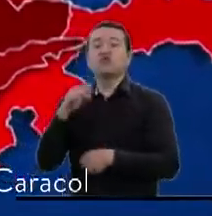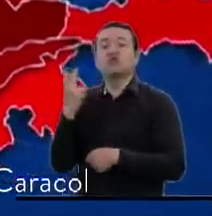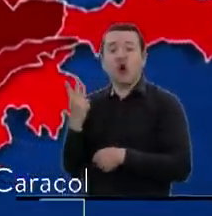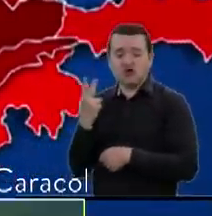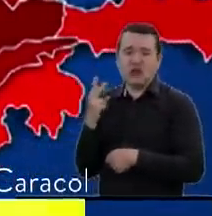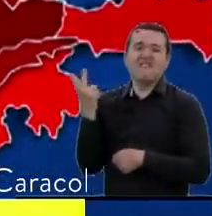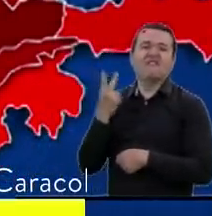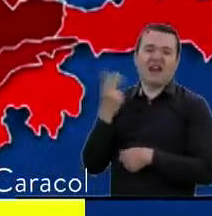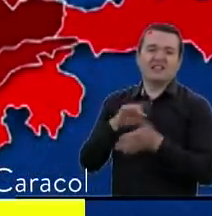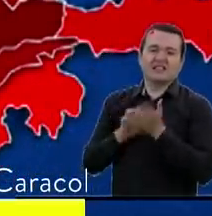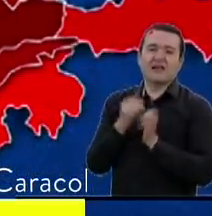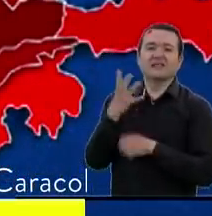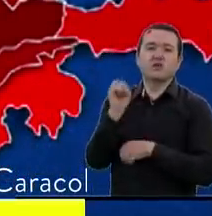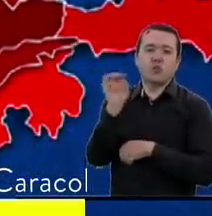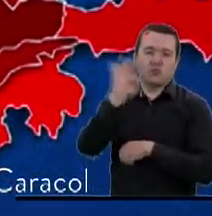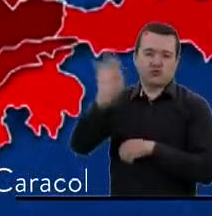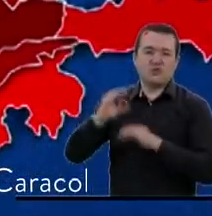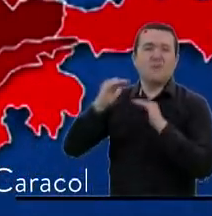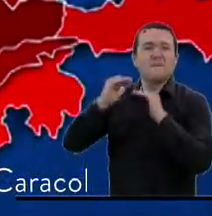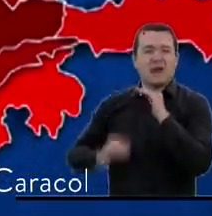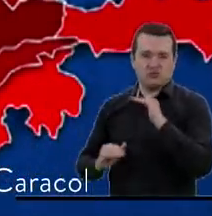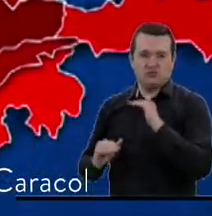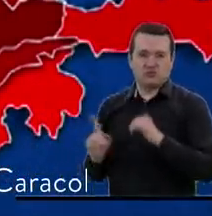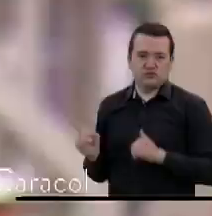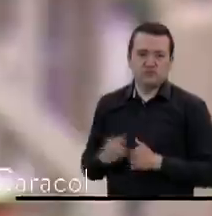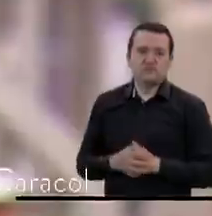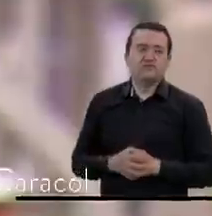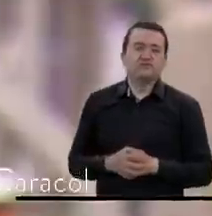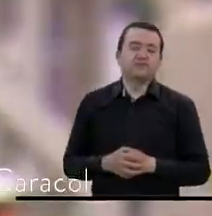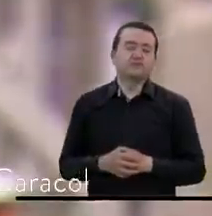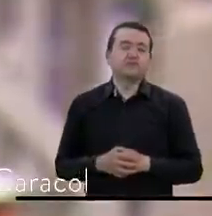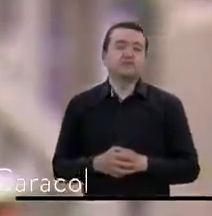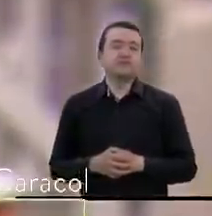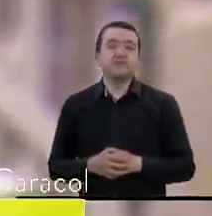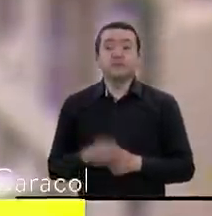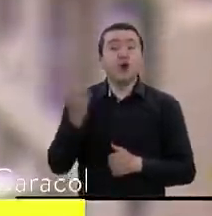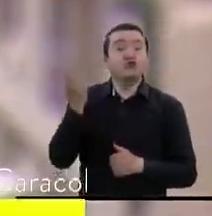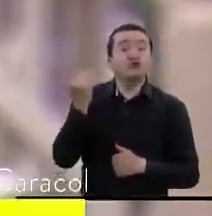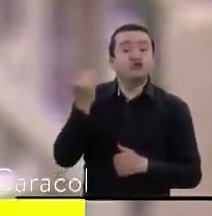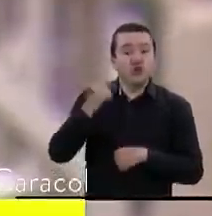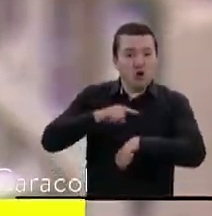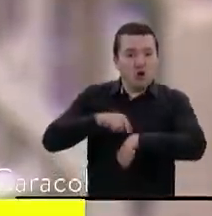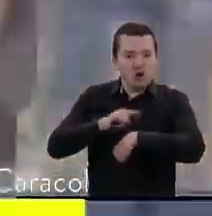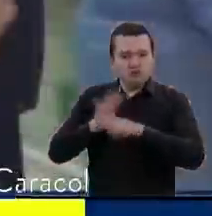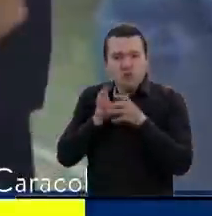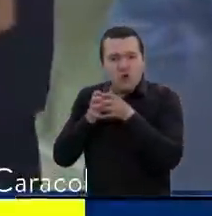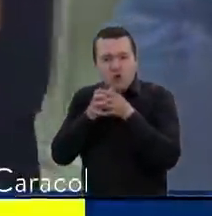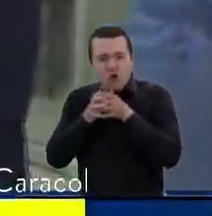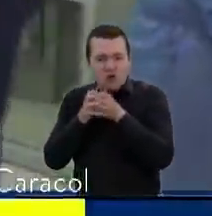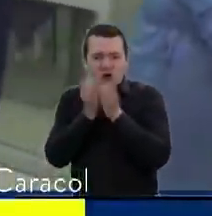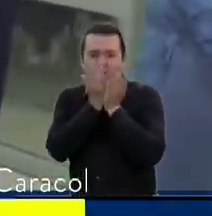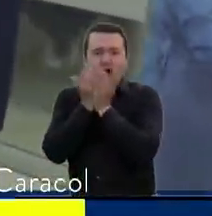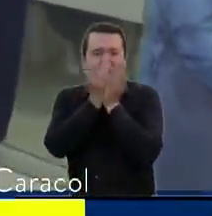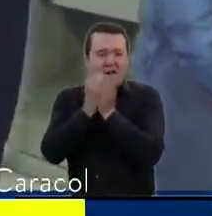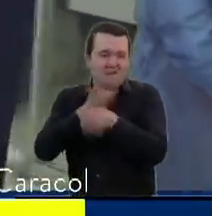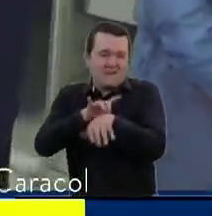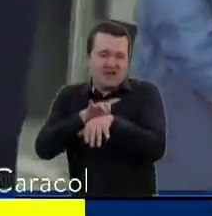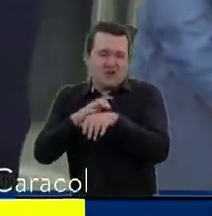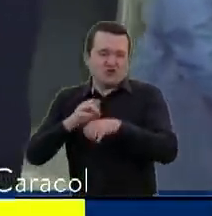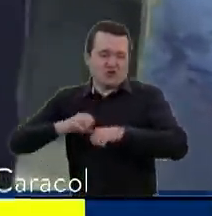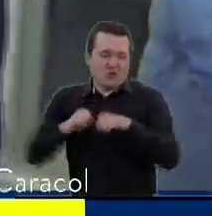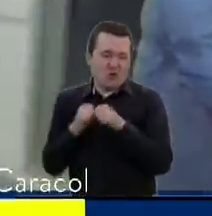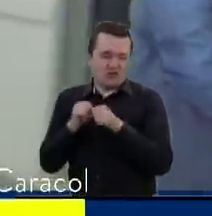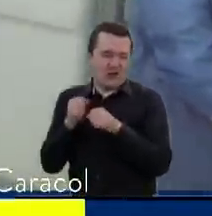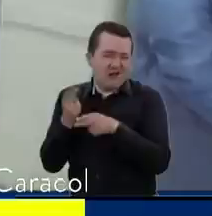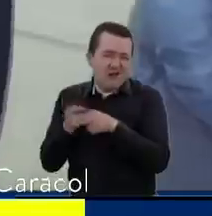ocupación es menor al 50%. En las últimas horas, el Colegio de Médicos de Bogotá, a través de su cuenta de Twitter, también publicó